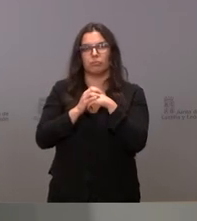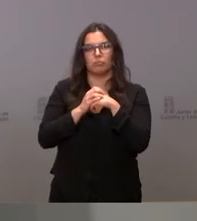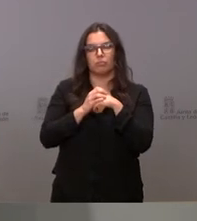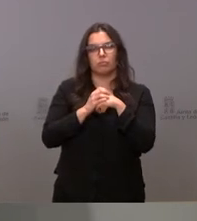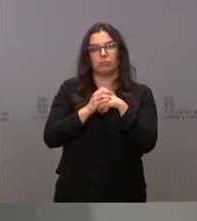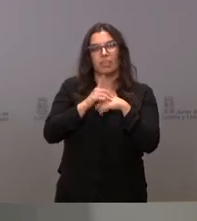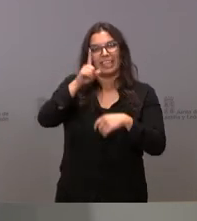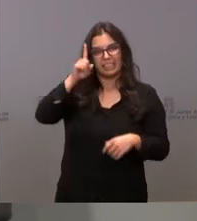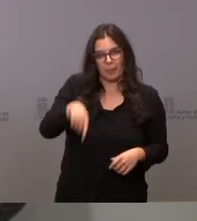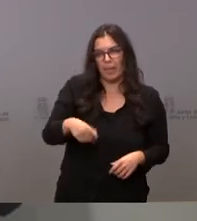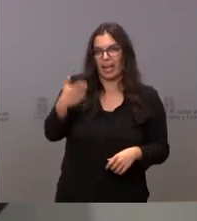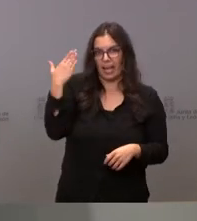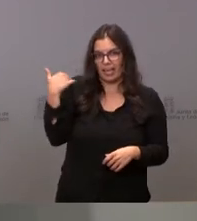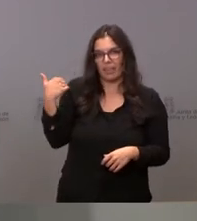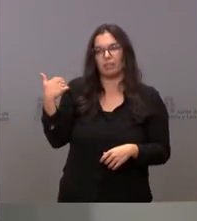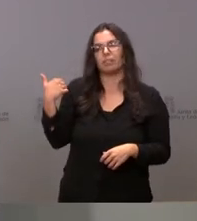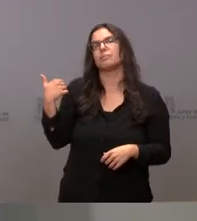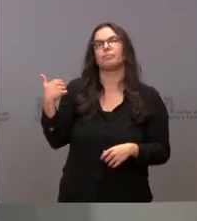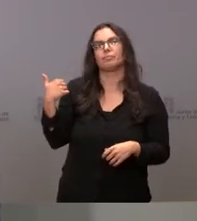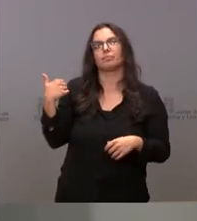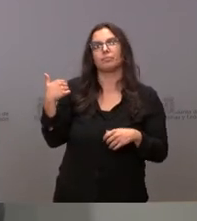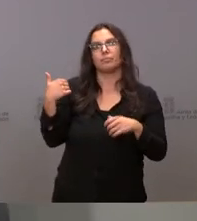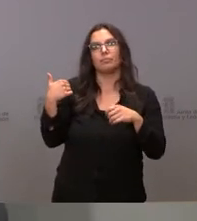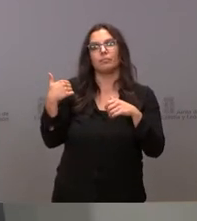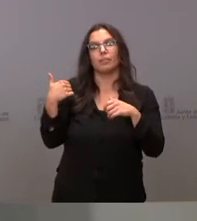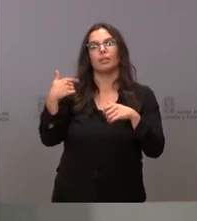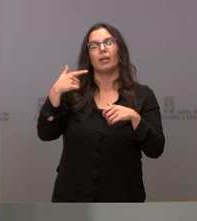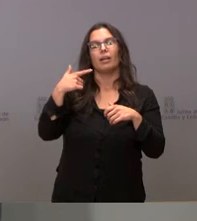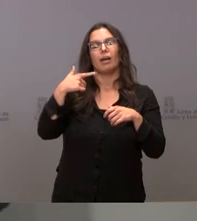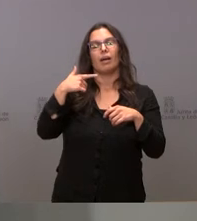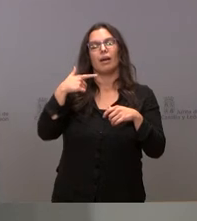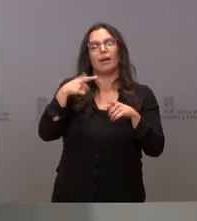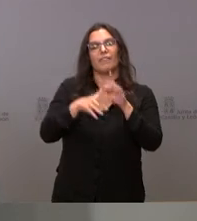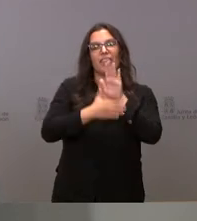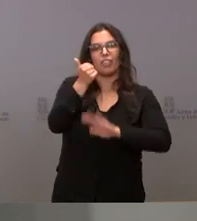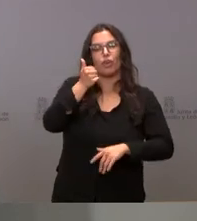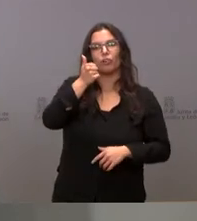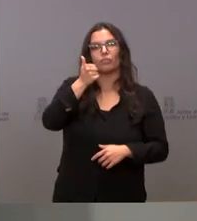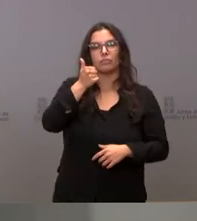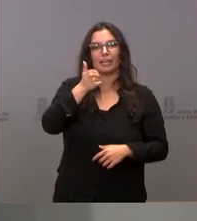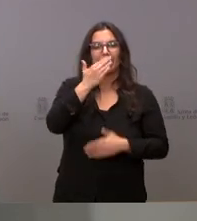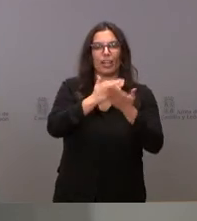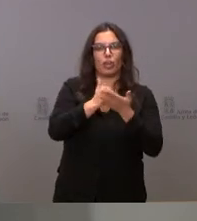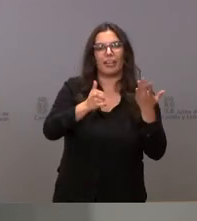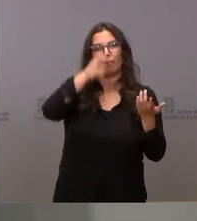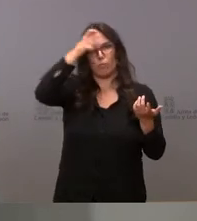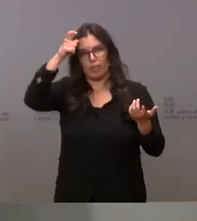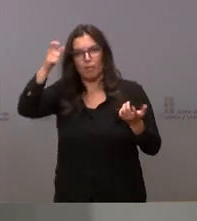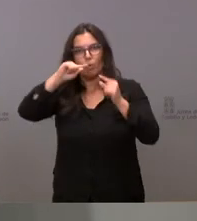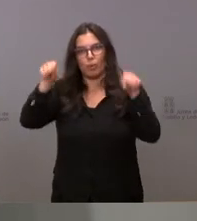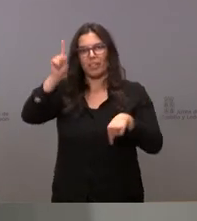también ayer en la Federación Regional de Municipios, manifestado en las Cortes y manifestado también de manera